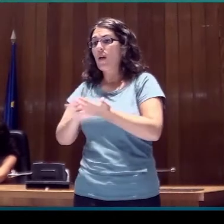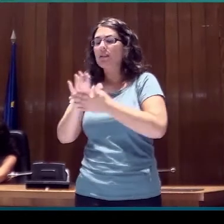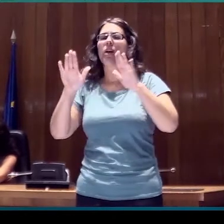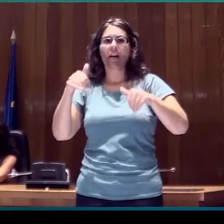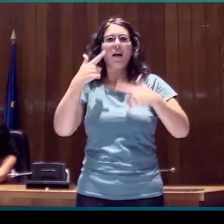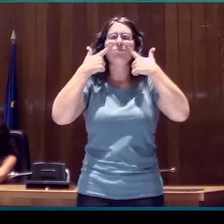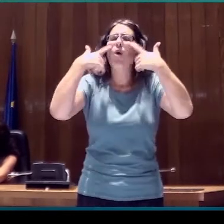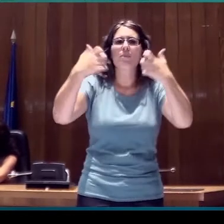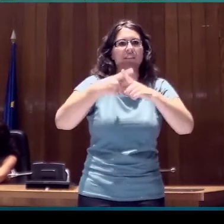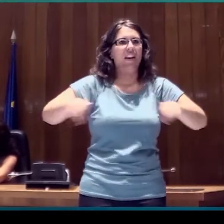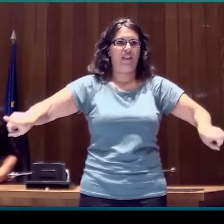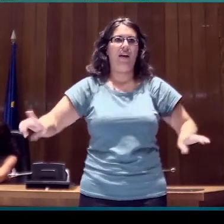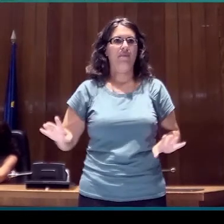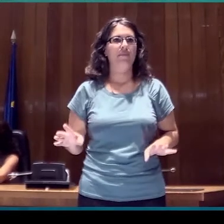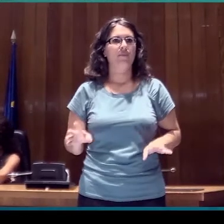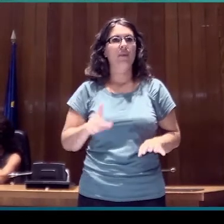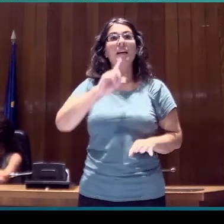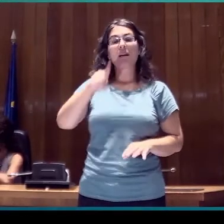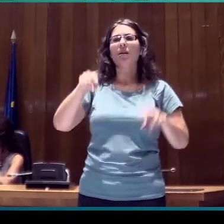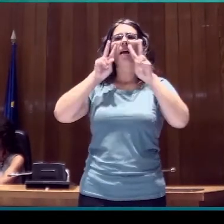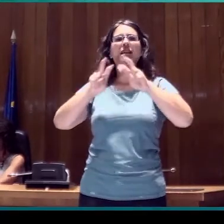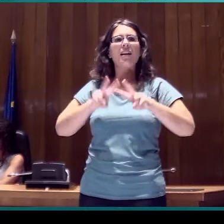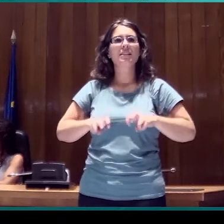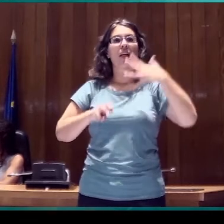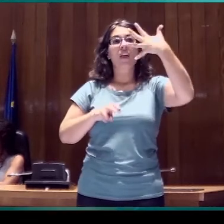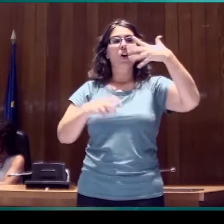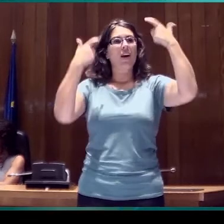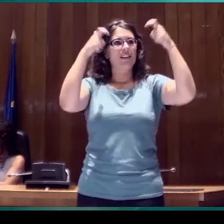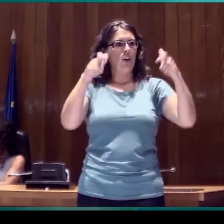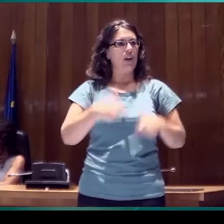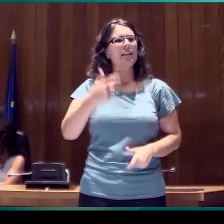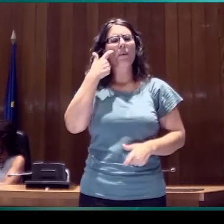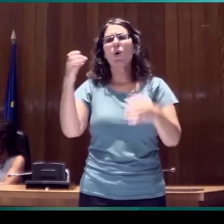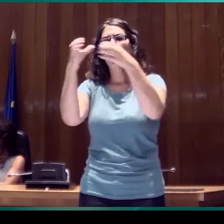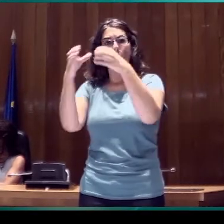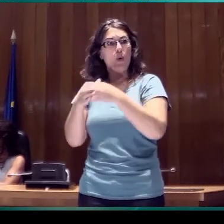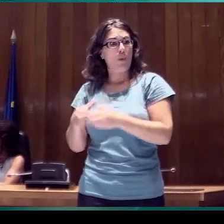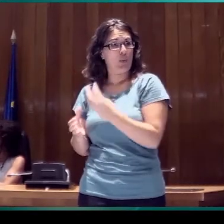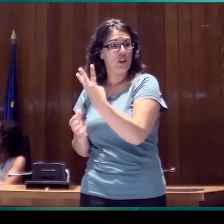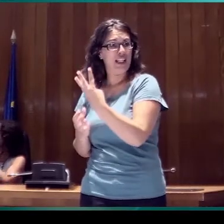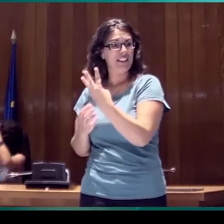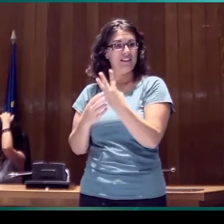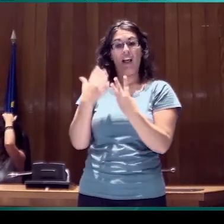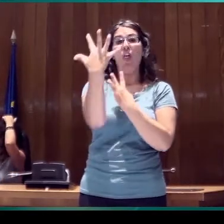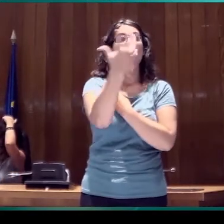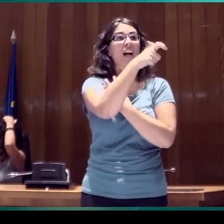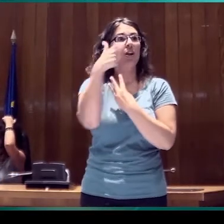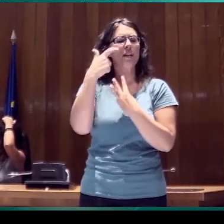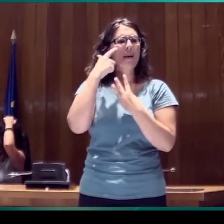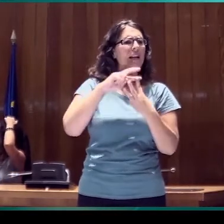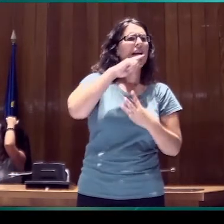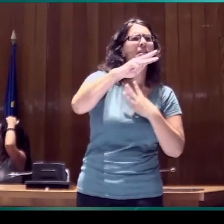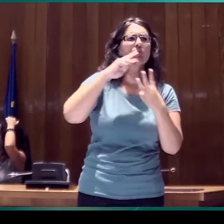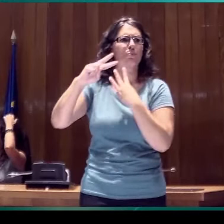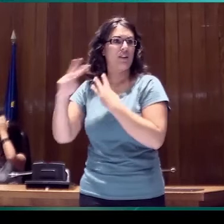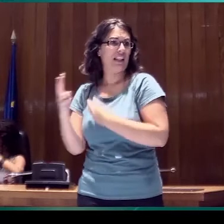También hicimos un análisis de las cinco categorías, del rendimiento de cada grupo en las cinco categorías. Y obtuvimos, como podéis ver, hay una parte